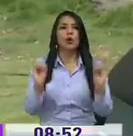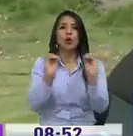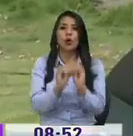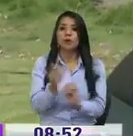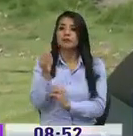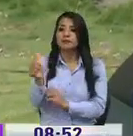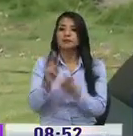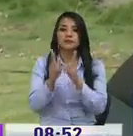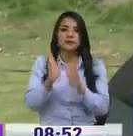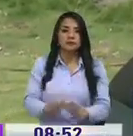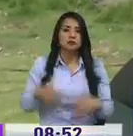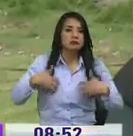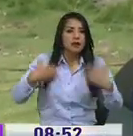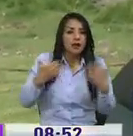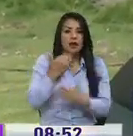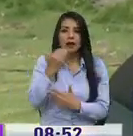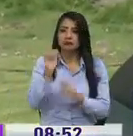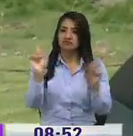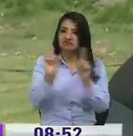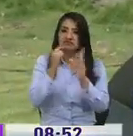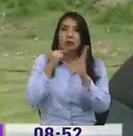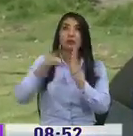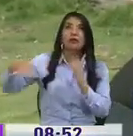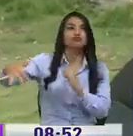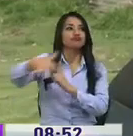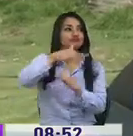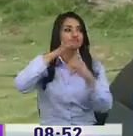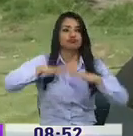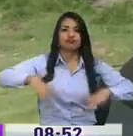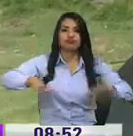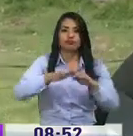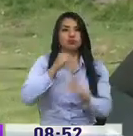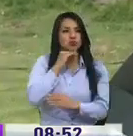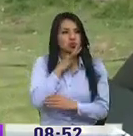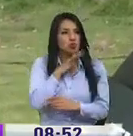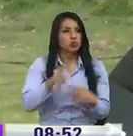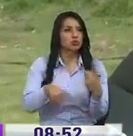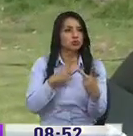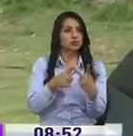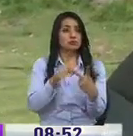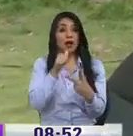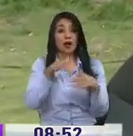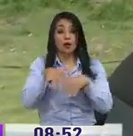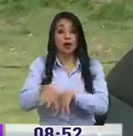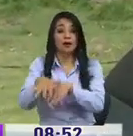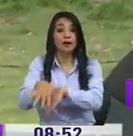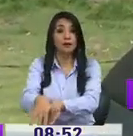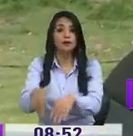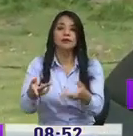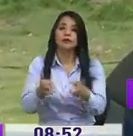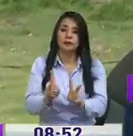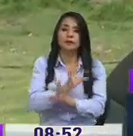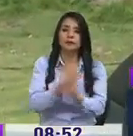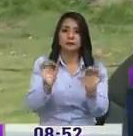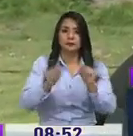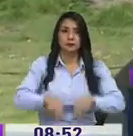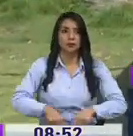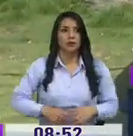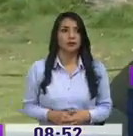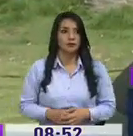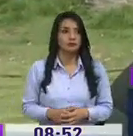vecinos, por tanto por el tema de contaminación del aire, como por la contaminación del agua del río aquí abajo, donde están vertiendo, de lo que